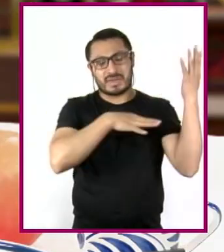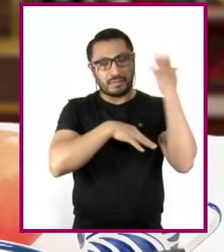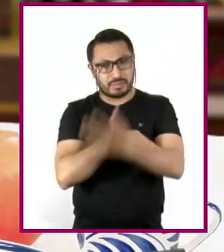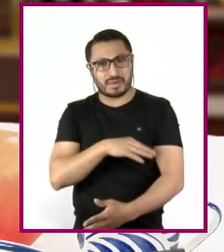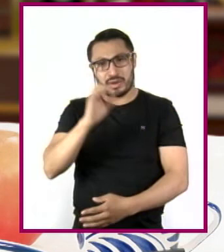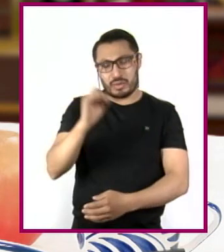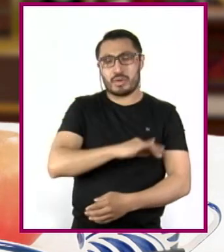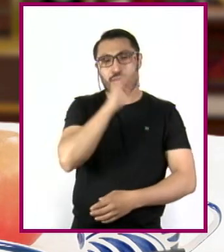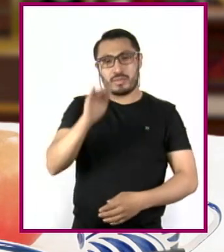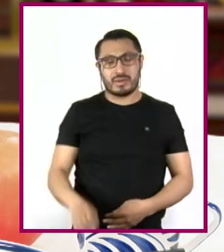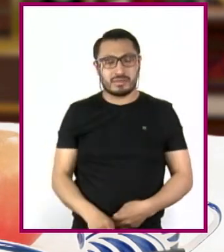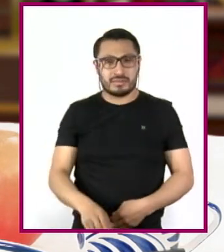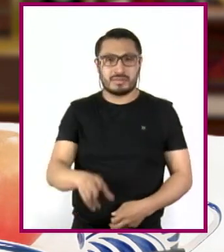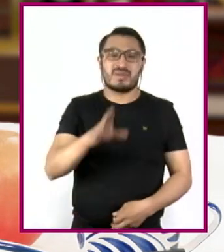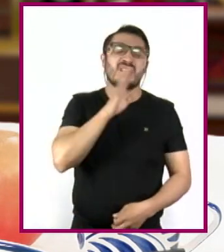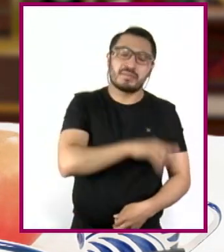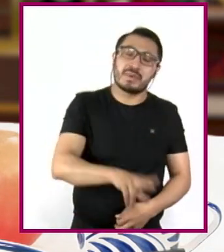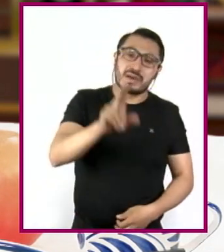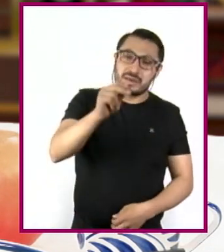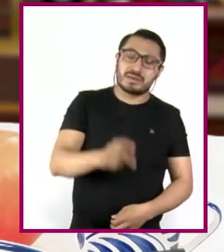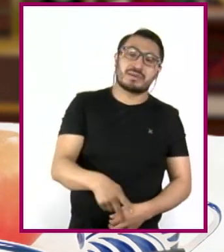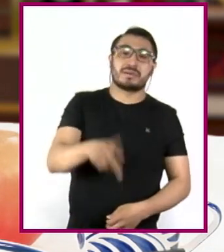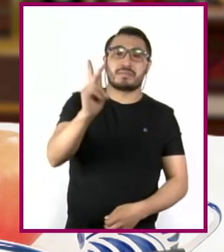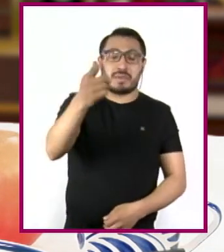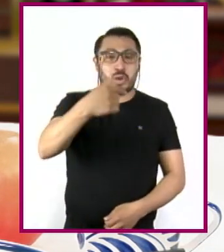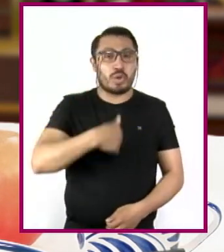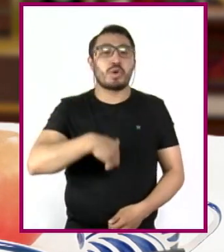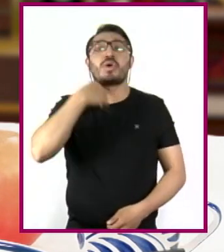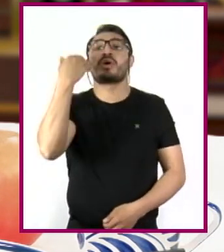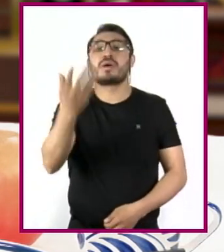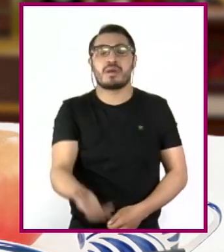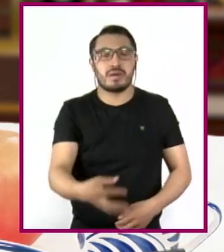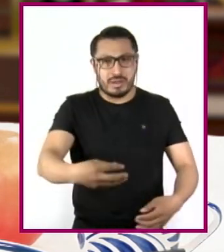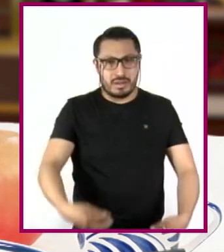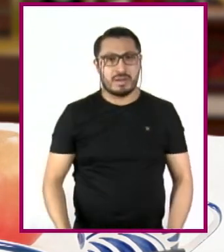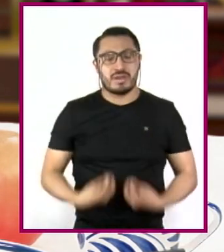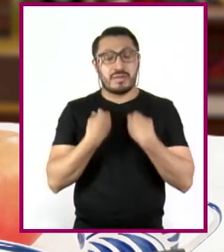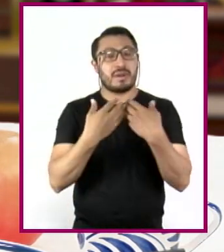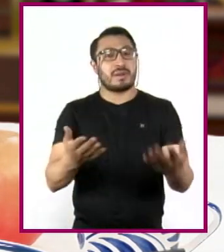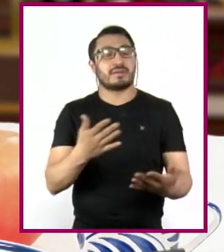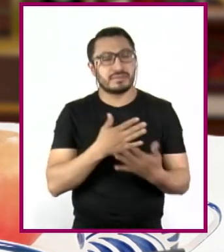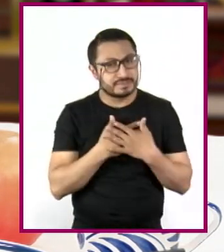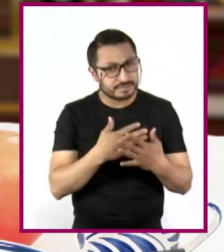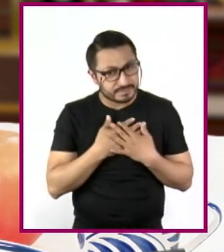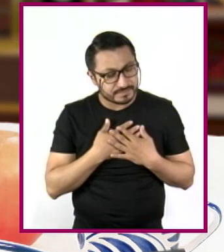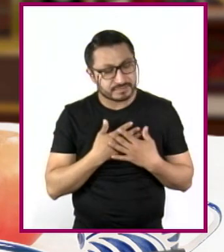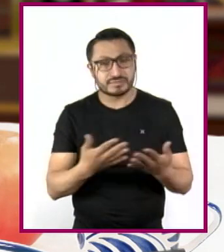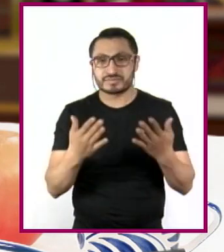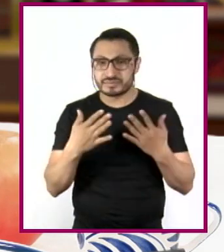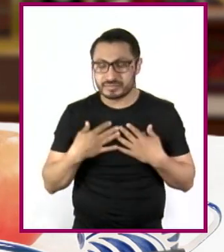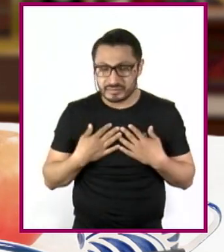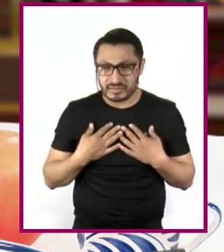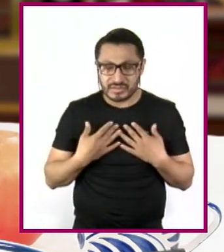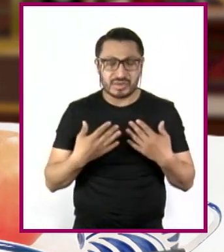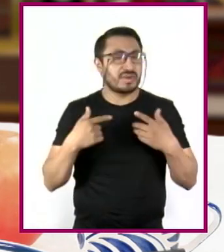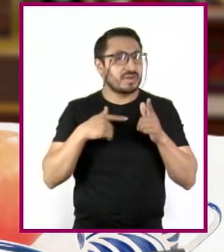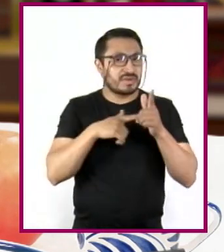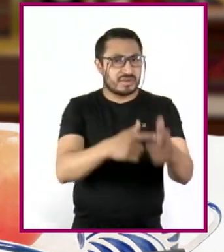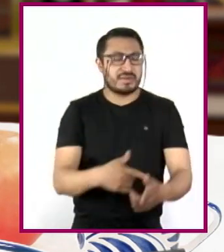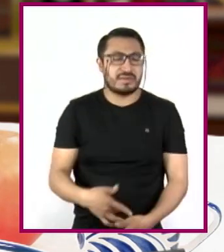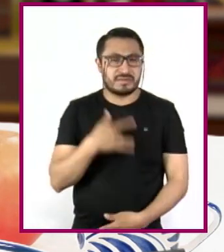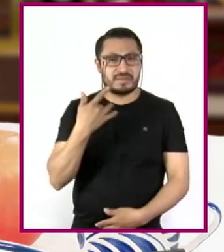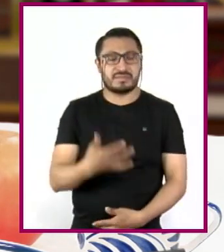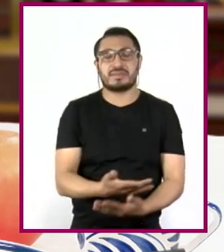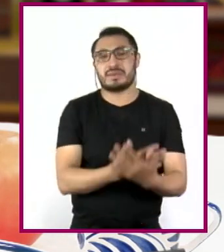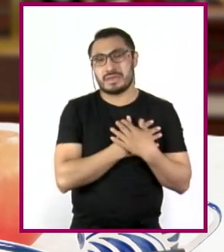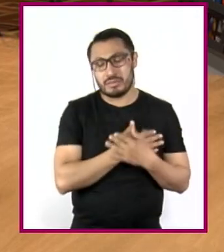No suena mal, pero lo que yo quisiera es sobrevivir yo. que sea yo la que sigue sintiendo